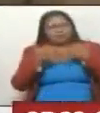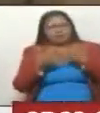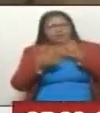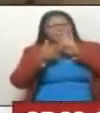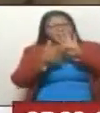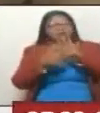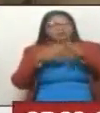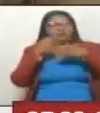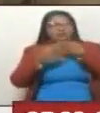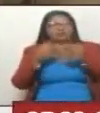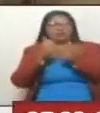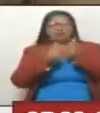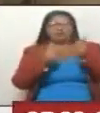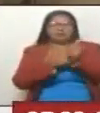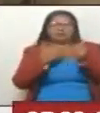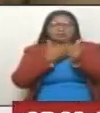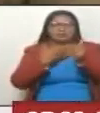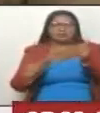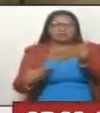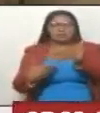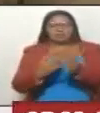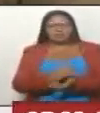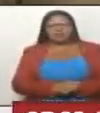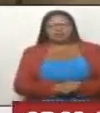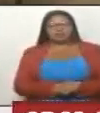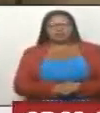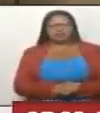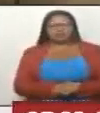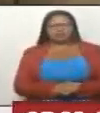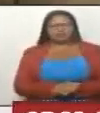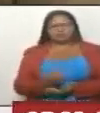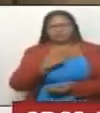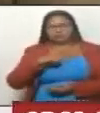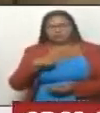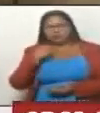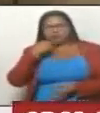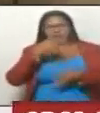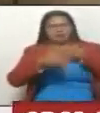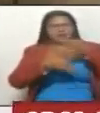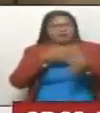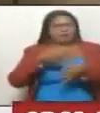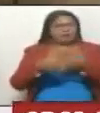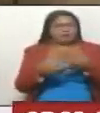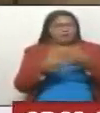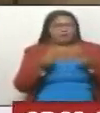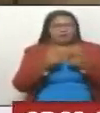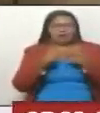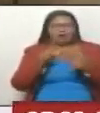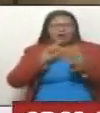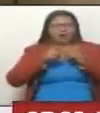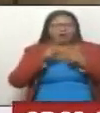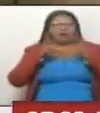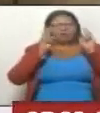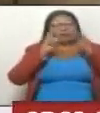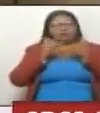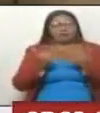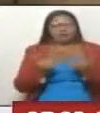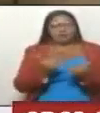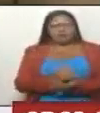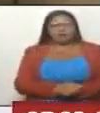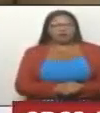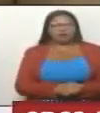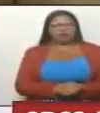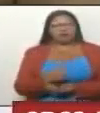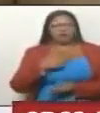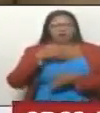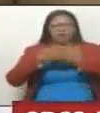presentación que hizo la vicepresidenta ejecutiva de la República. Nosotros hablábamos un poco, presentábamos algunos temas de los cuales habló,